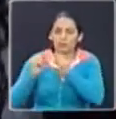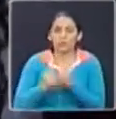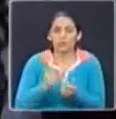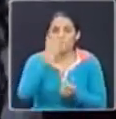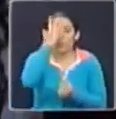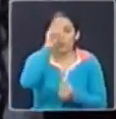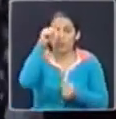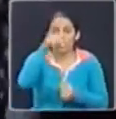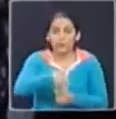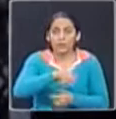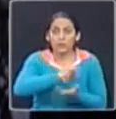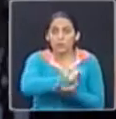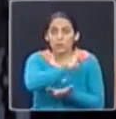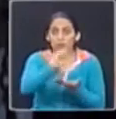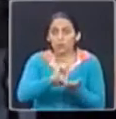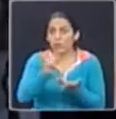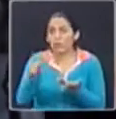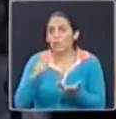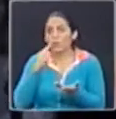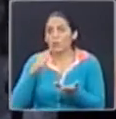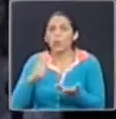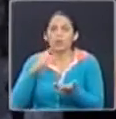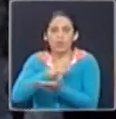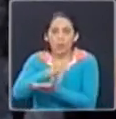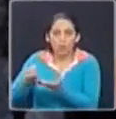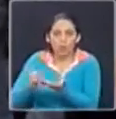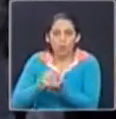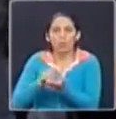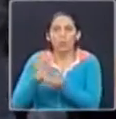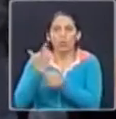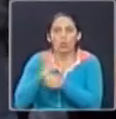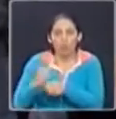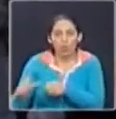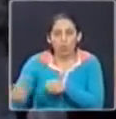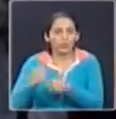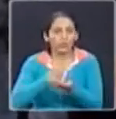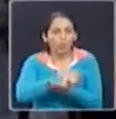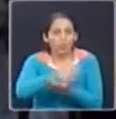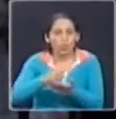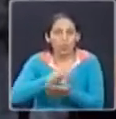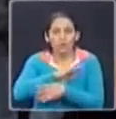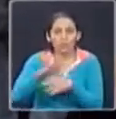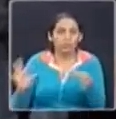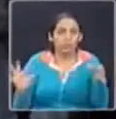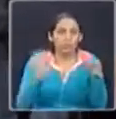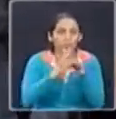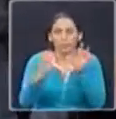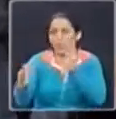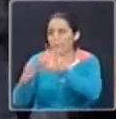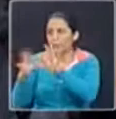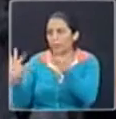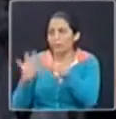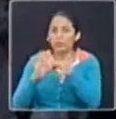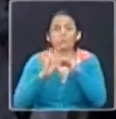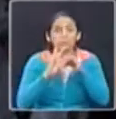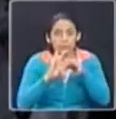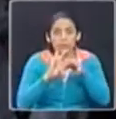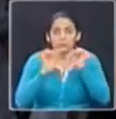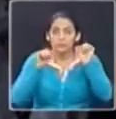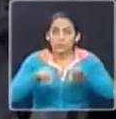provincia exclusivamente, sino con la provincia del Oro, con la provincia de Loja, con la provincia del Guayas, que nos conectan con la sierra centro del